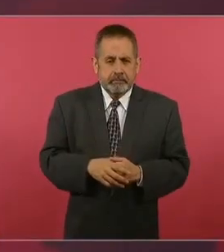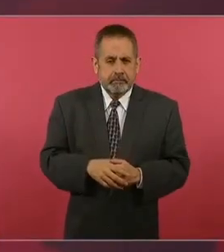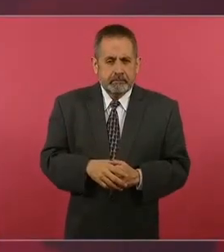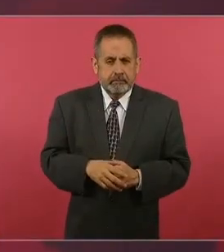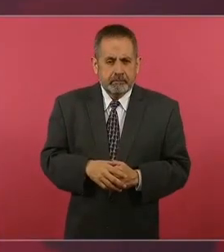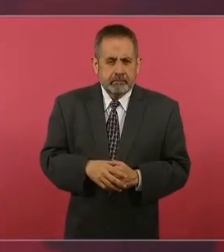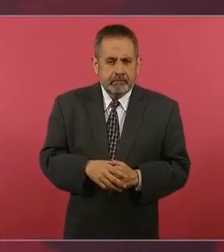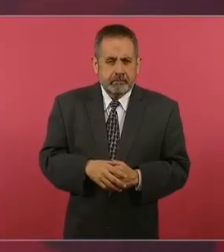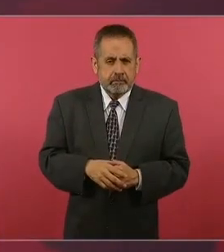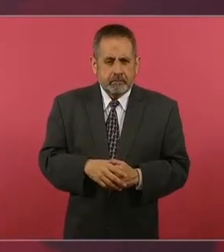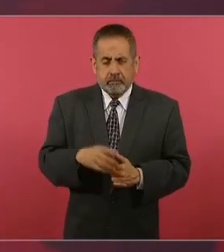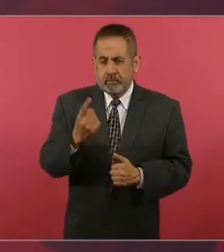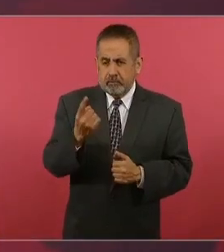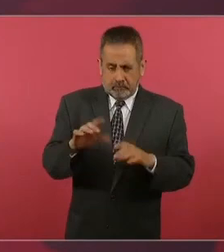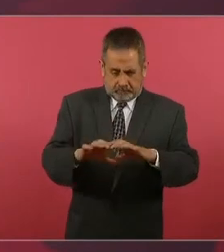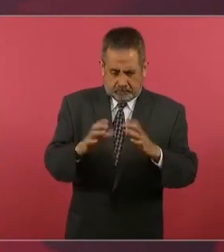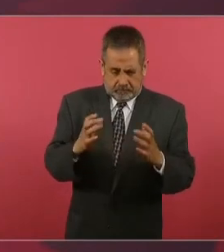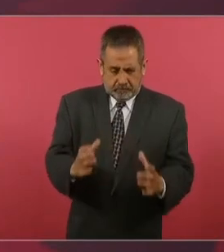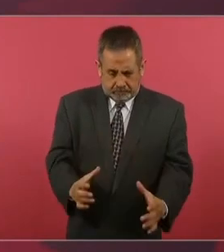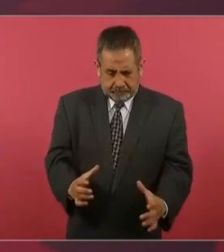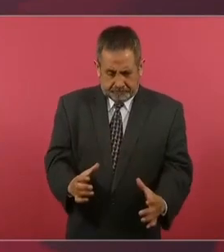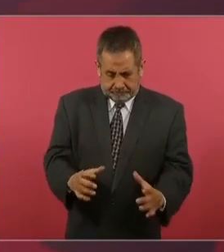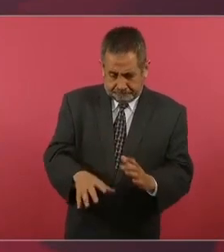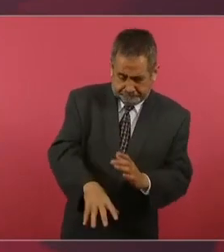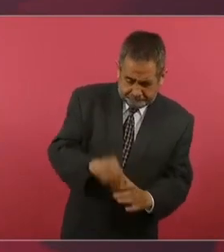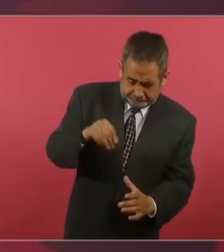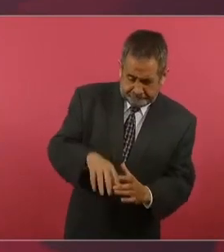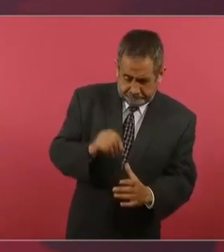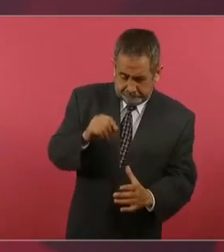$20 por barril extraído,